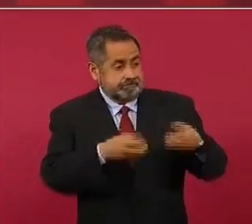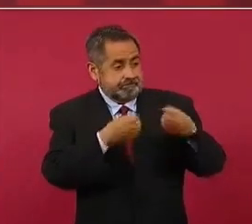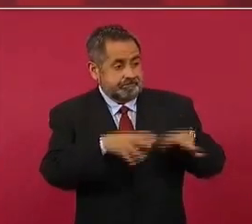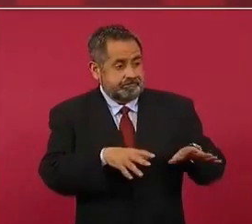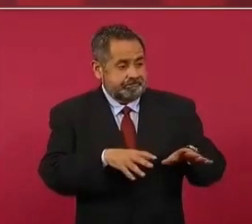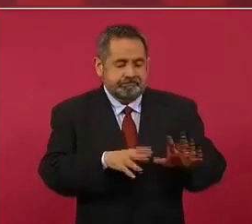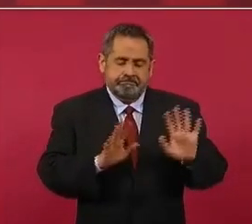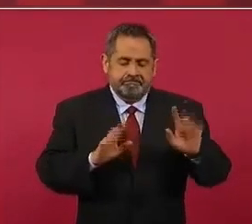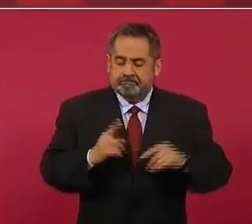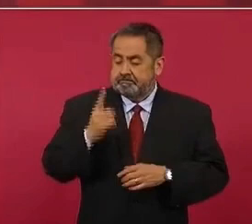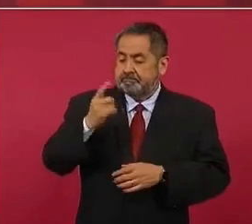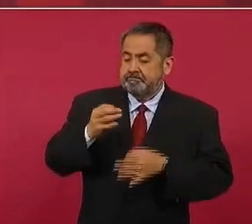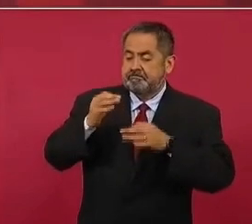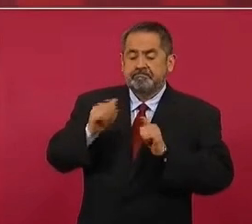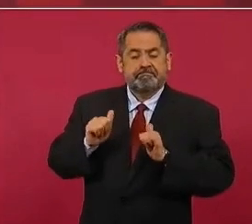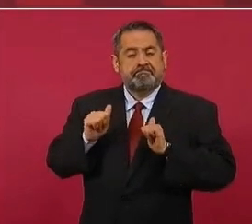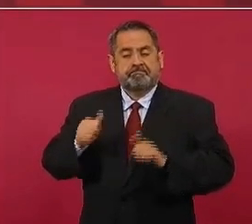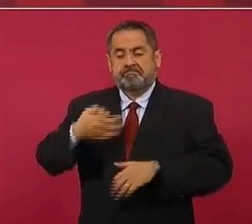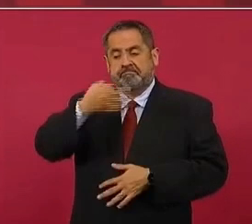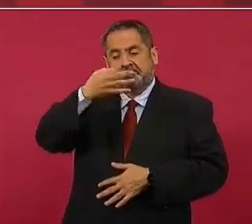a salvo la dignidad.